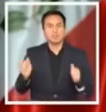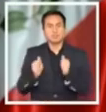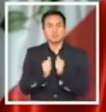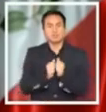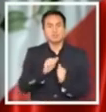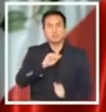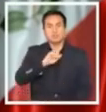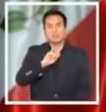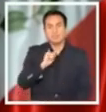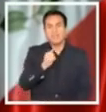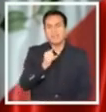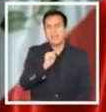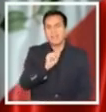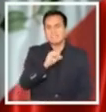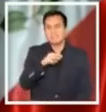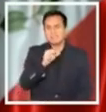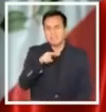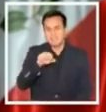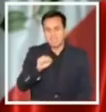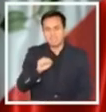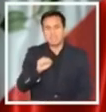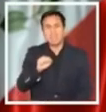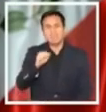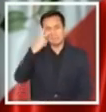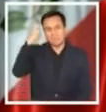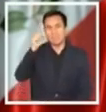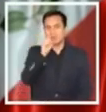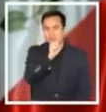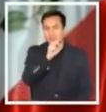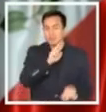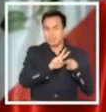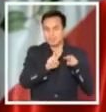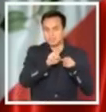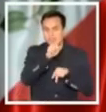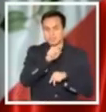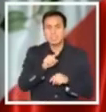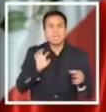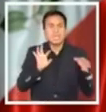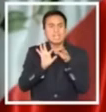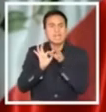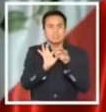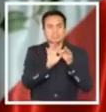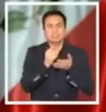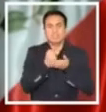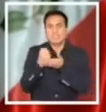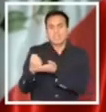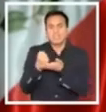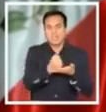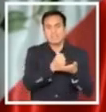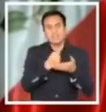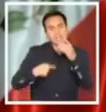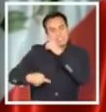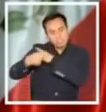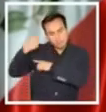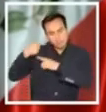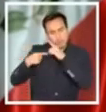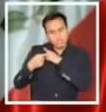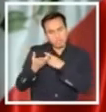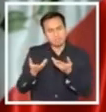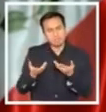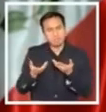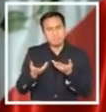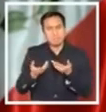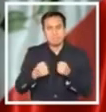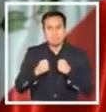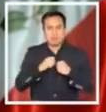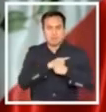con Jasmina Barrera desde tierras mexicanas. Los lazos de solidaridad que cruzan nuestras historias se